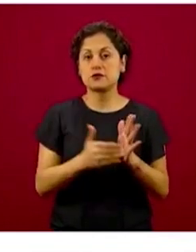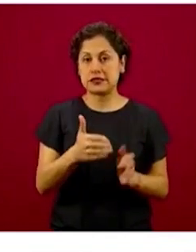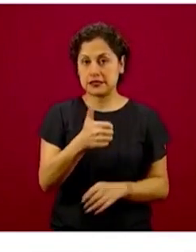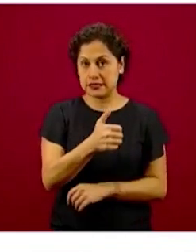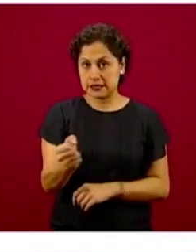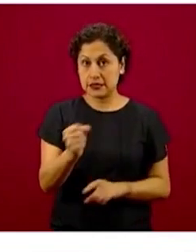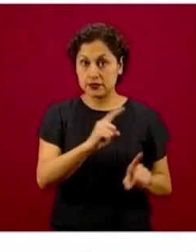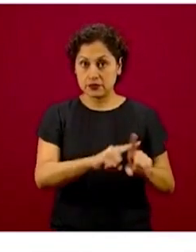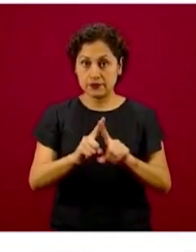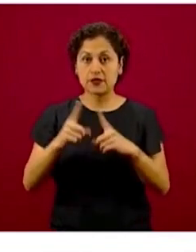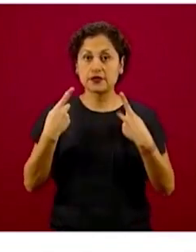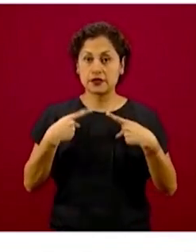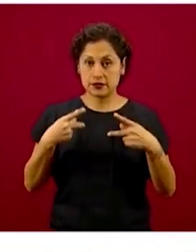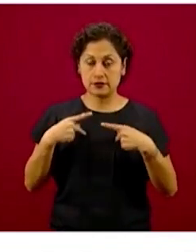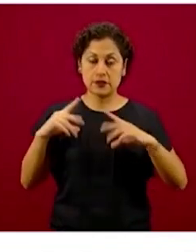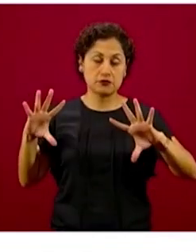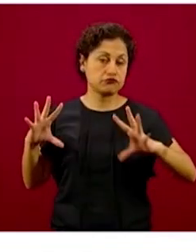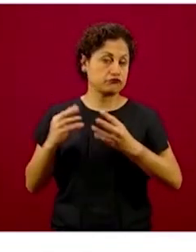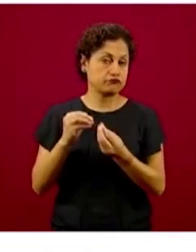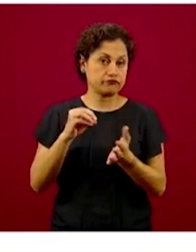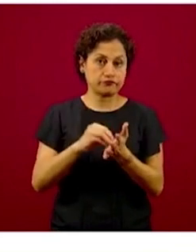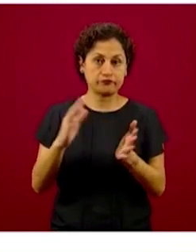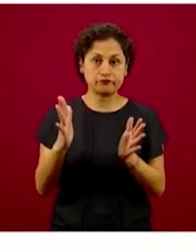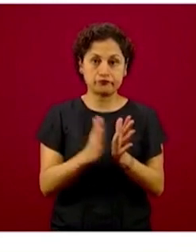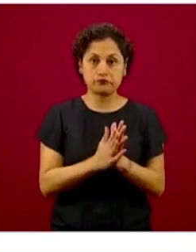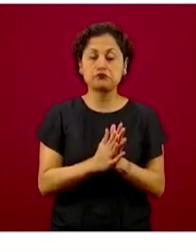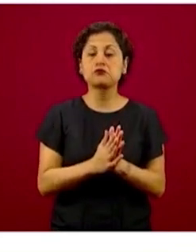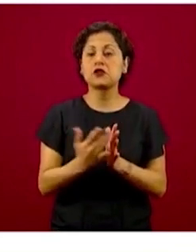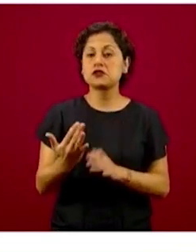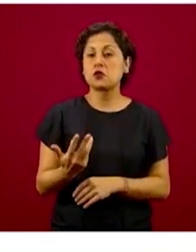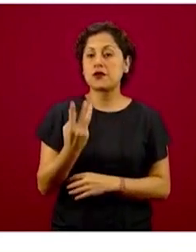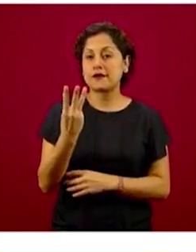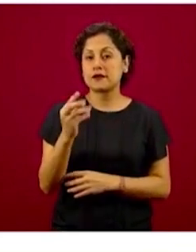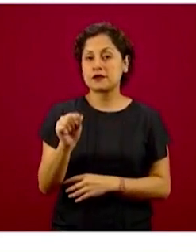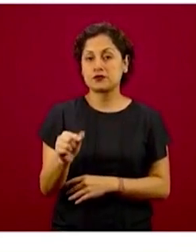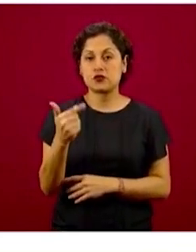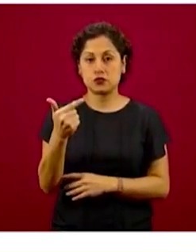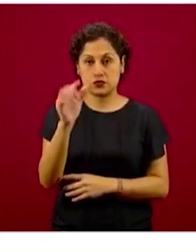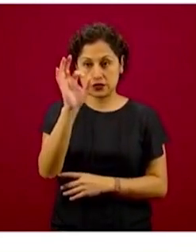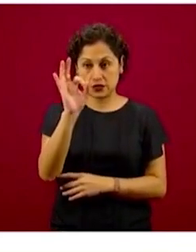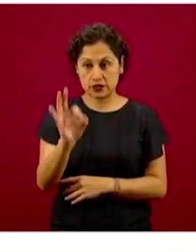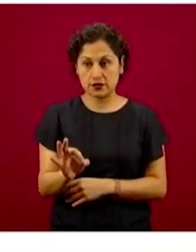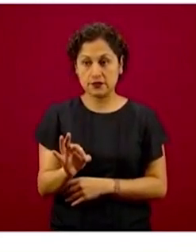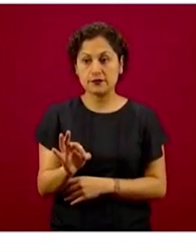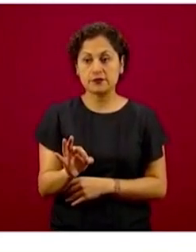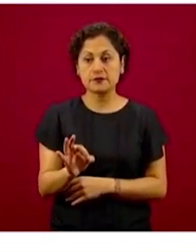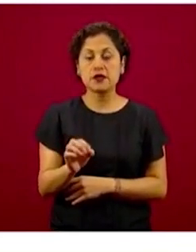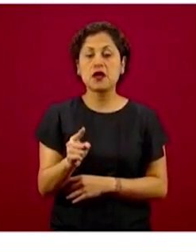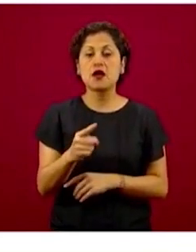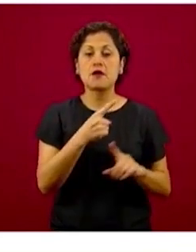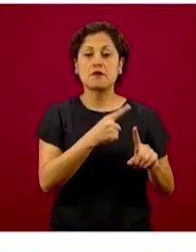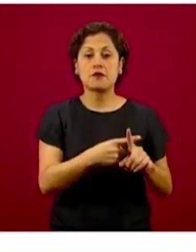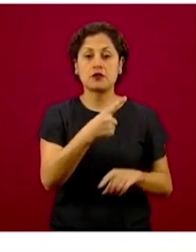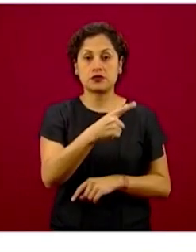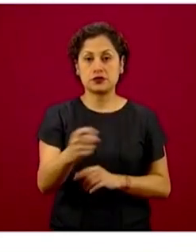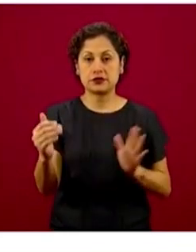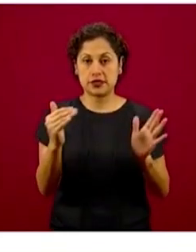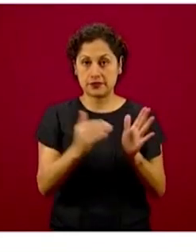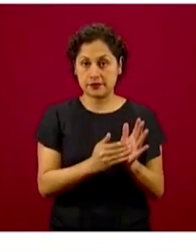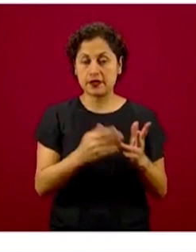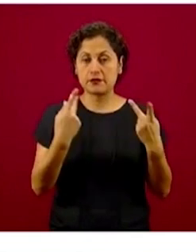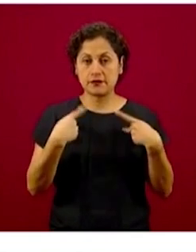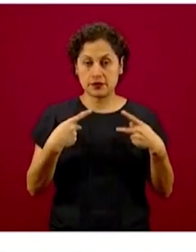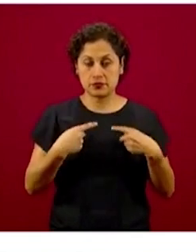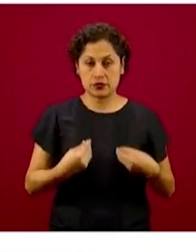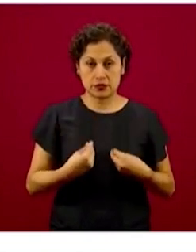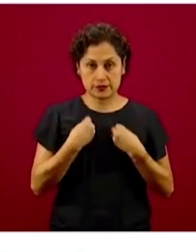que para el día de hoy nos dan una tasa de incidencia de 53.7 por 100.000 habitantes. Vemos que el